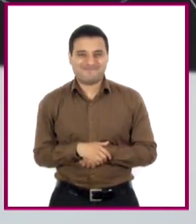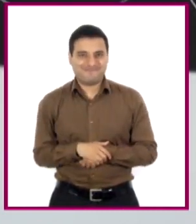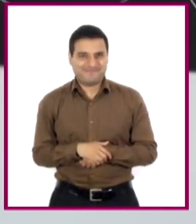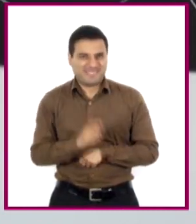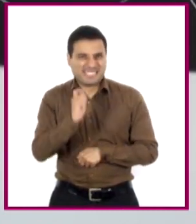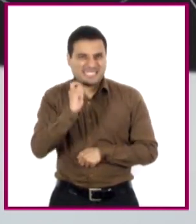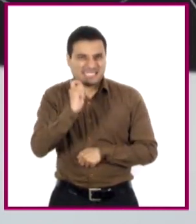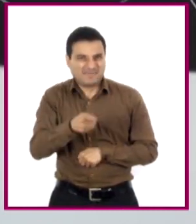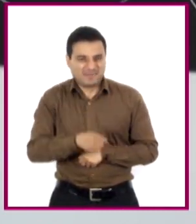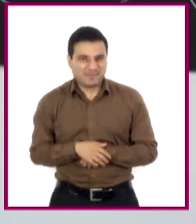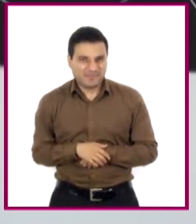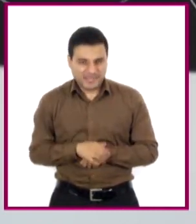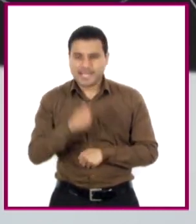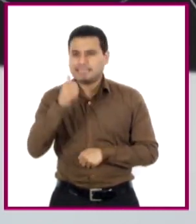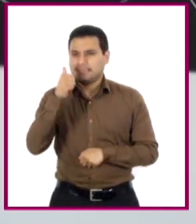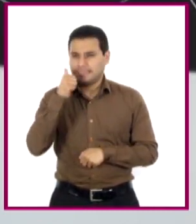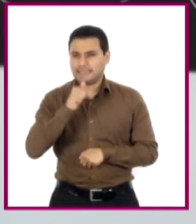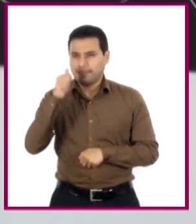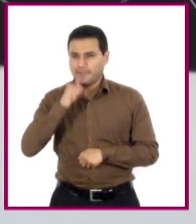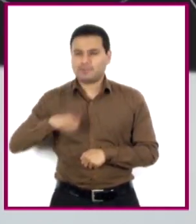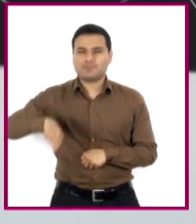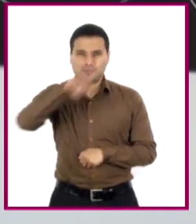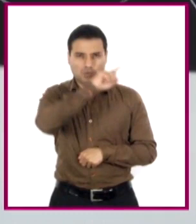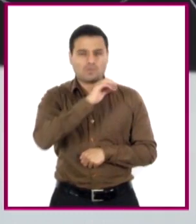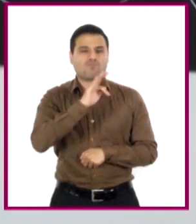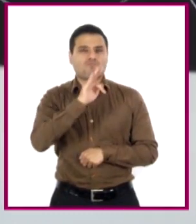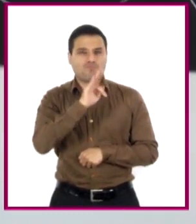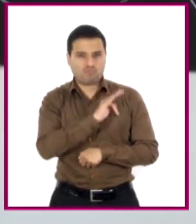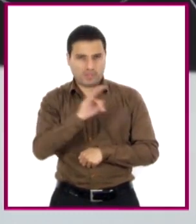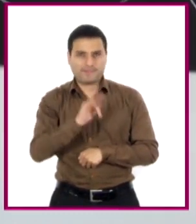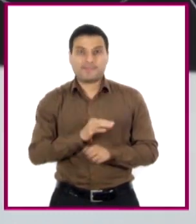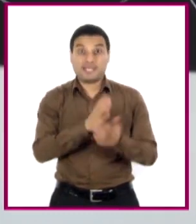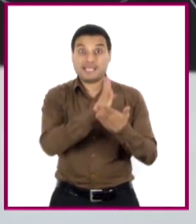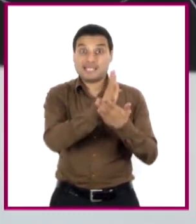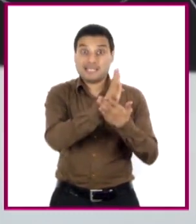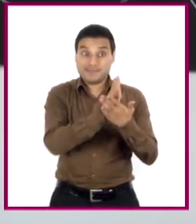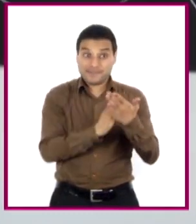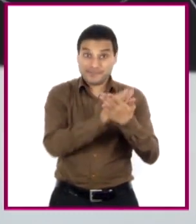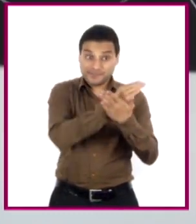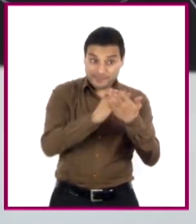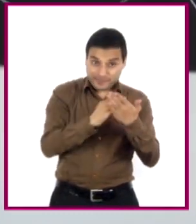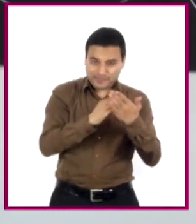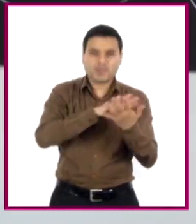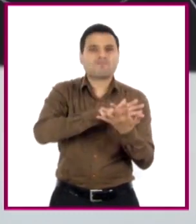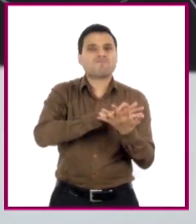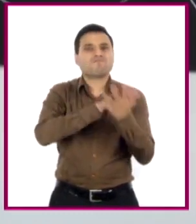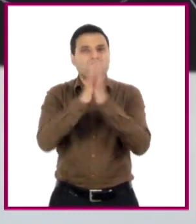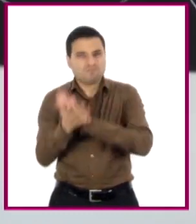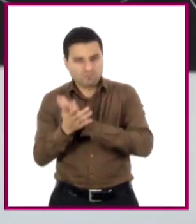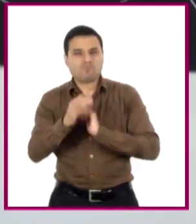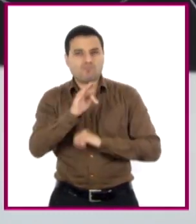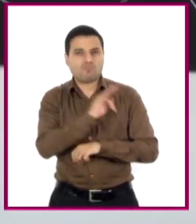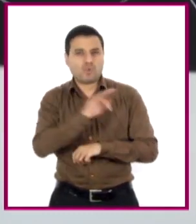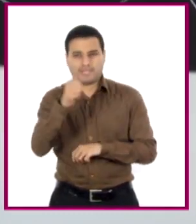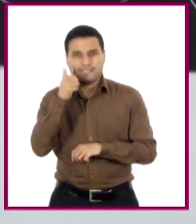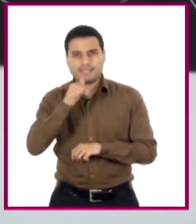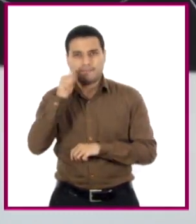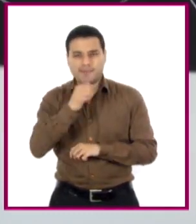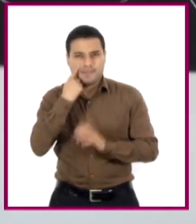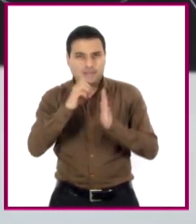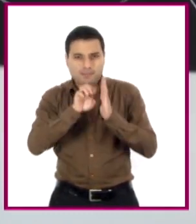caso, siempre podemos encontrar una representación decimal más cercana a la unidad, como por